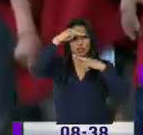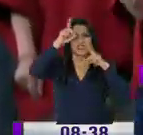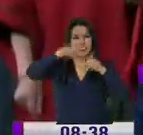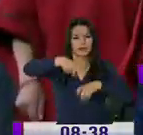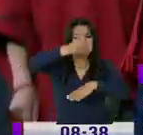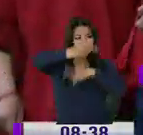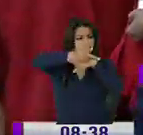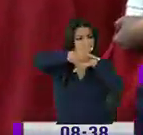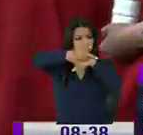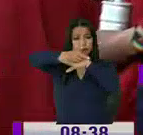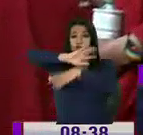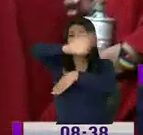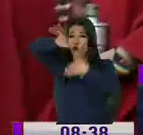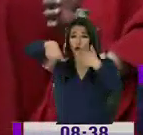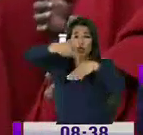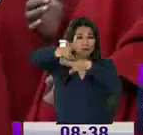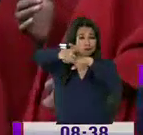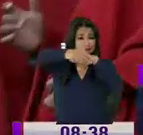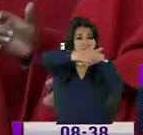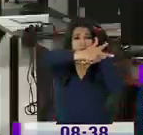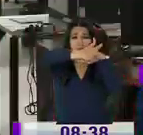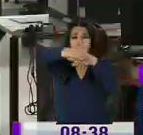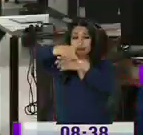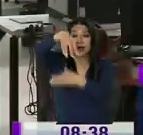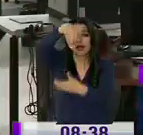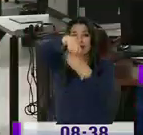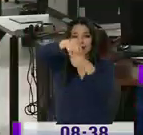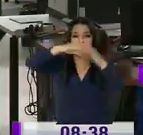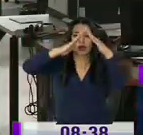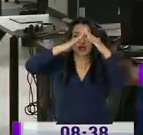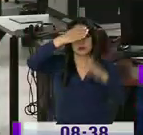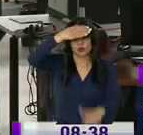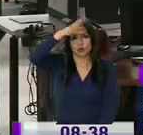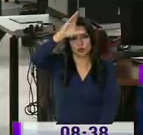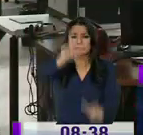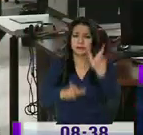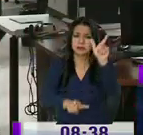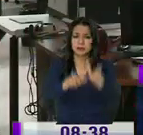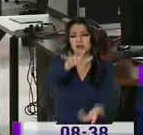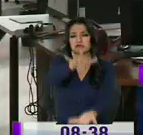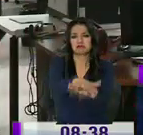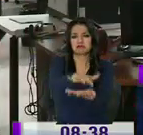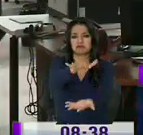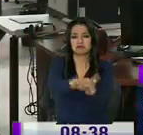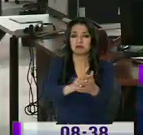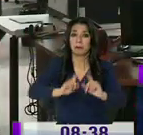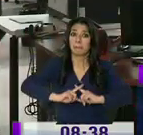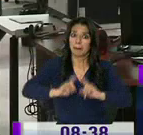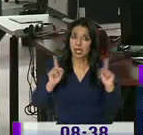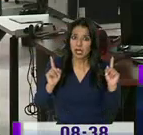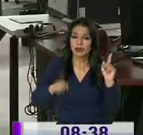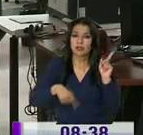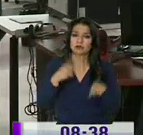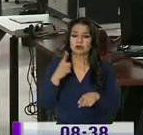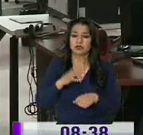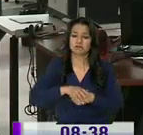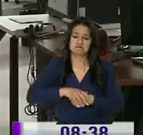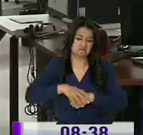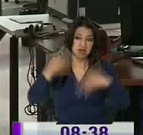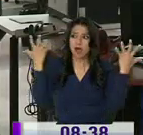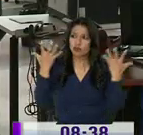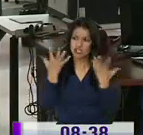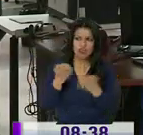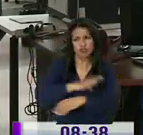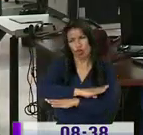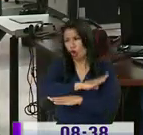vivo lo que sucedía al interior del ágora. En momentos la gente estaba tranquila, pero en otros momentos exigía que todo el día querían